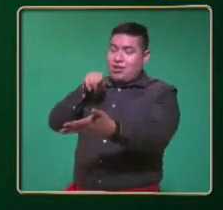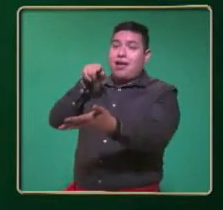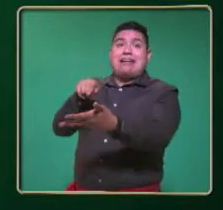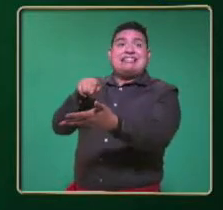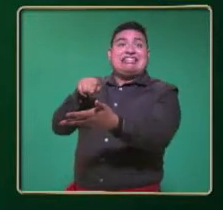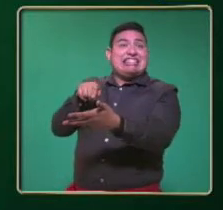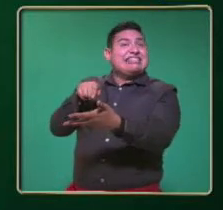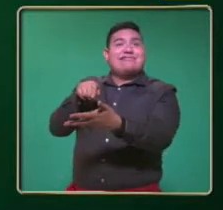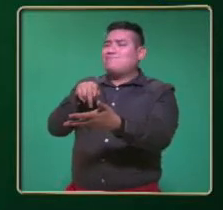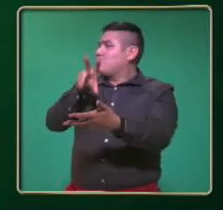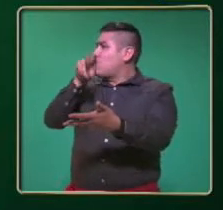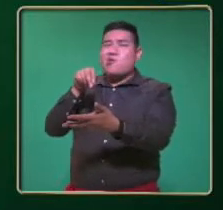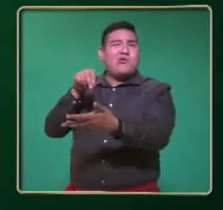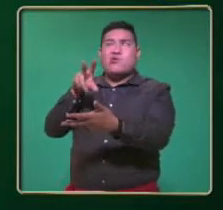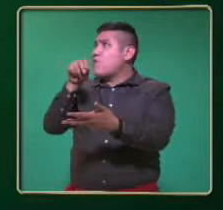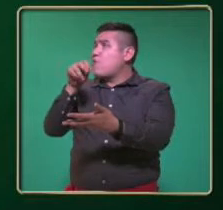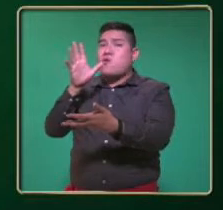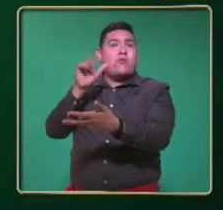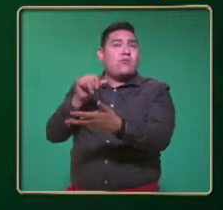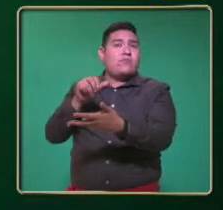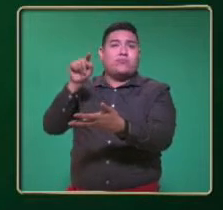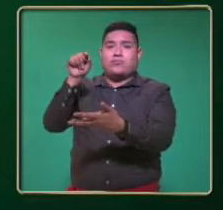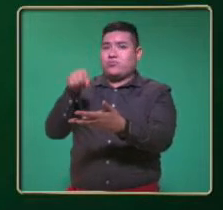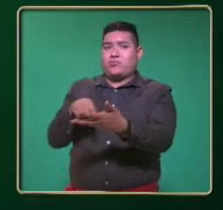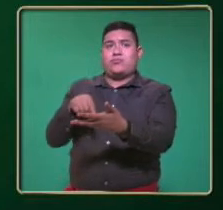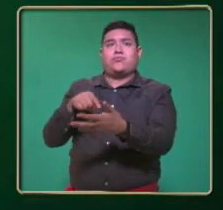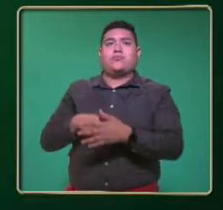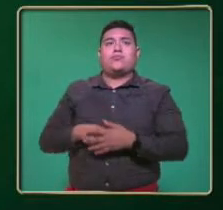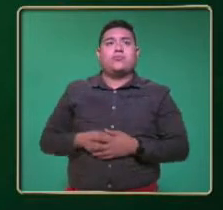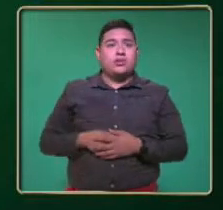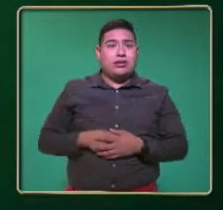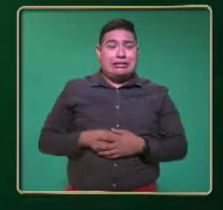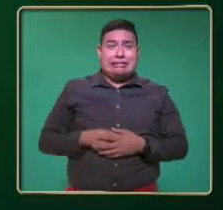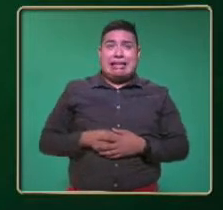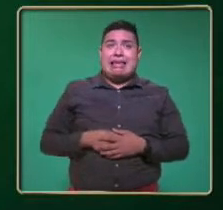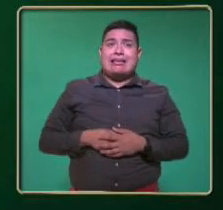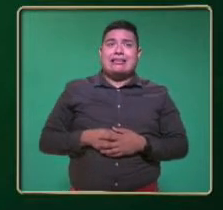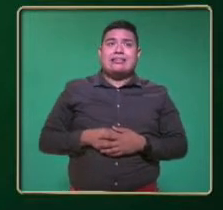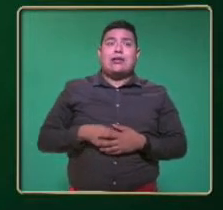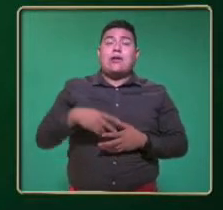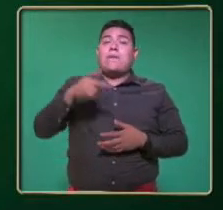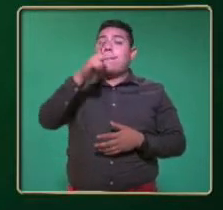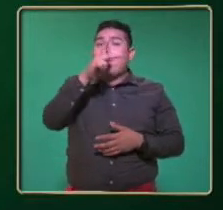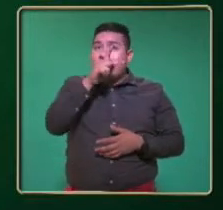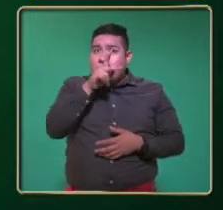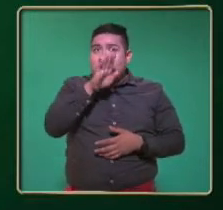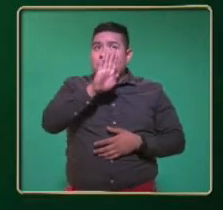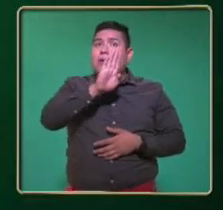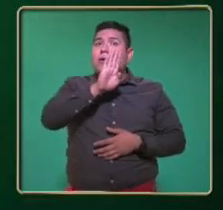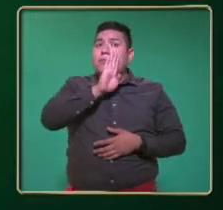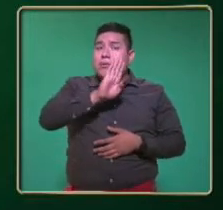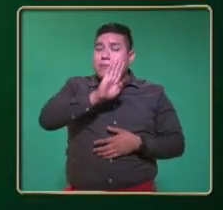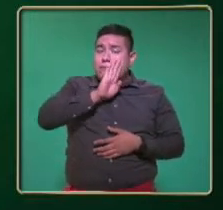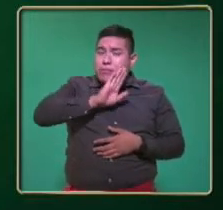hijo y se caracteriza por la insistencia de los mismos al